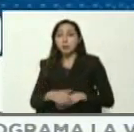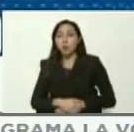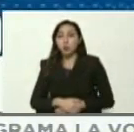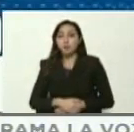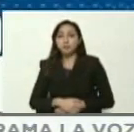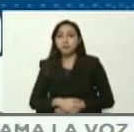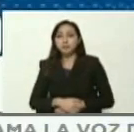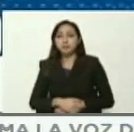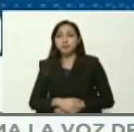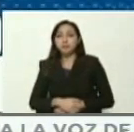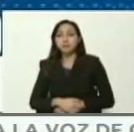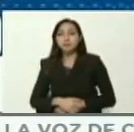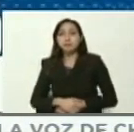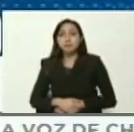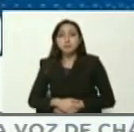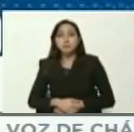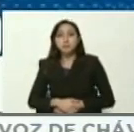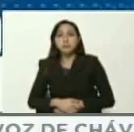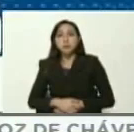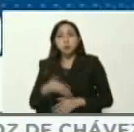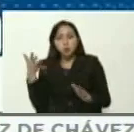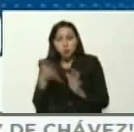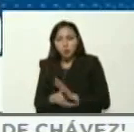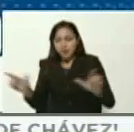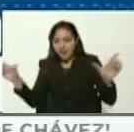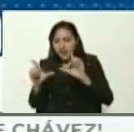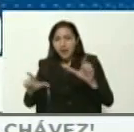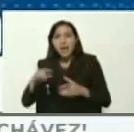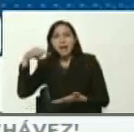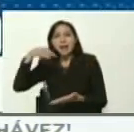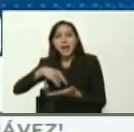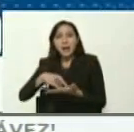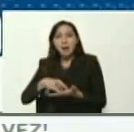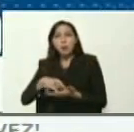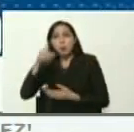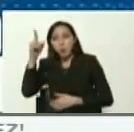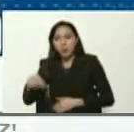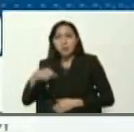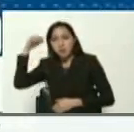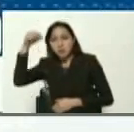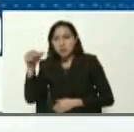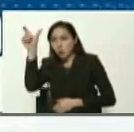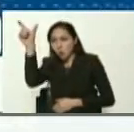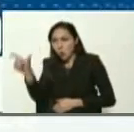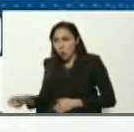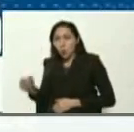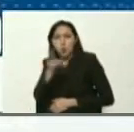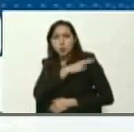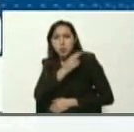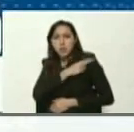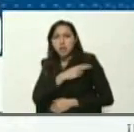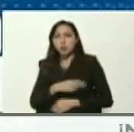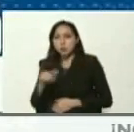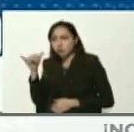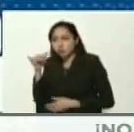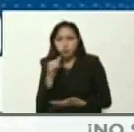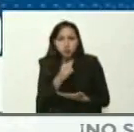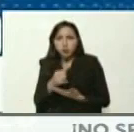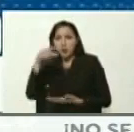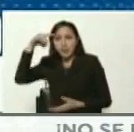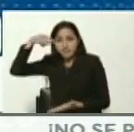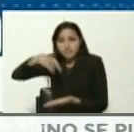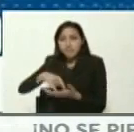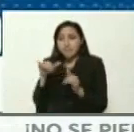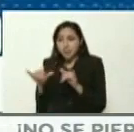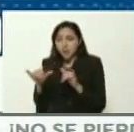de las dificultades, un serial sobre Carabobo que está dirigiendo Luis Alberto Lamata, que lo están grabando en el campo de Carabobo y